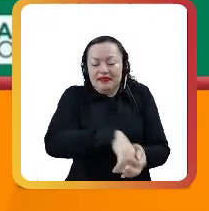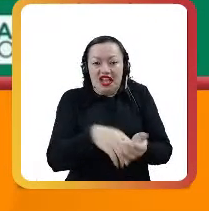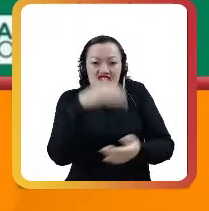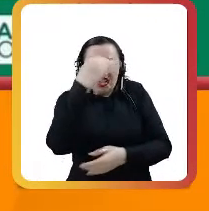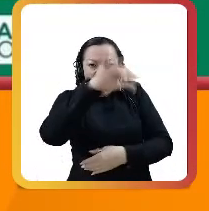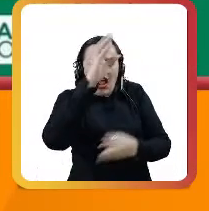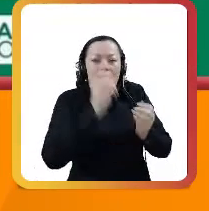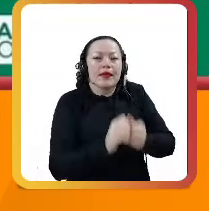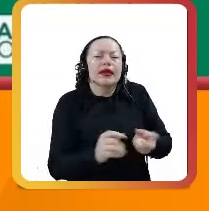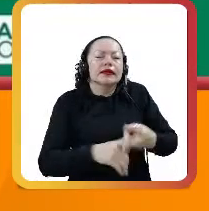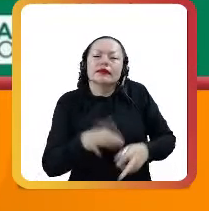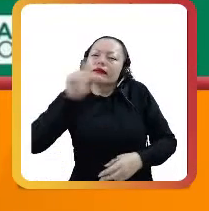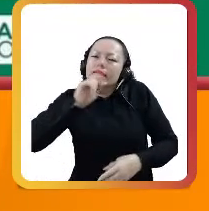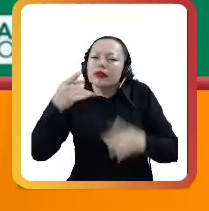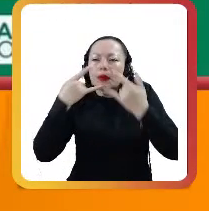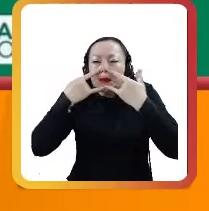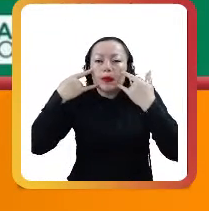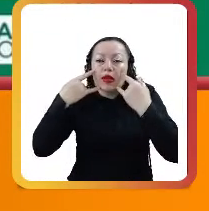¿Y tapabocas?